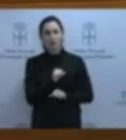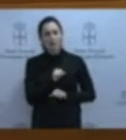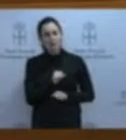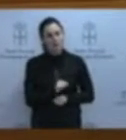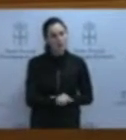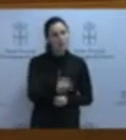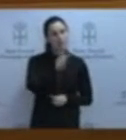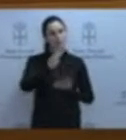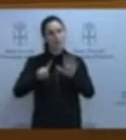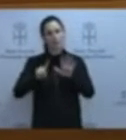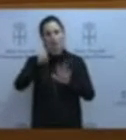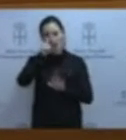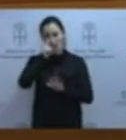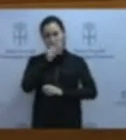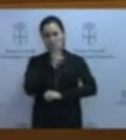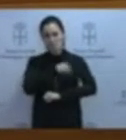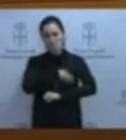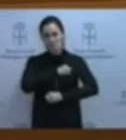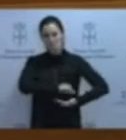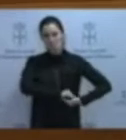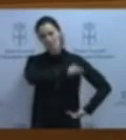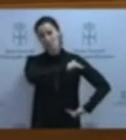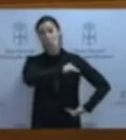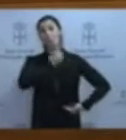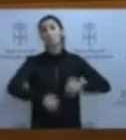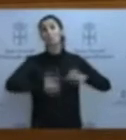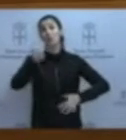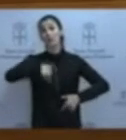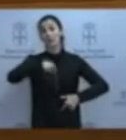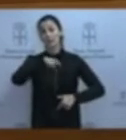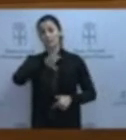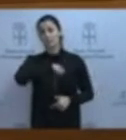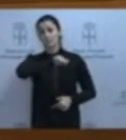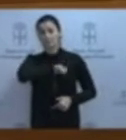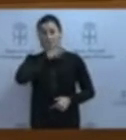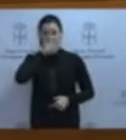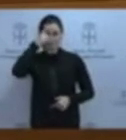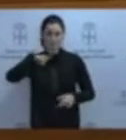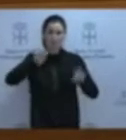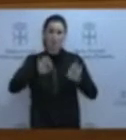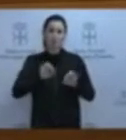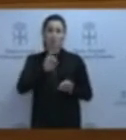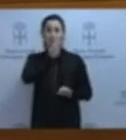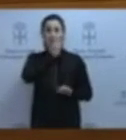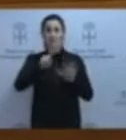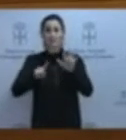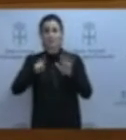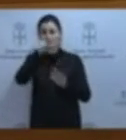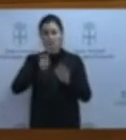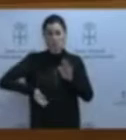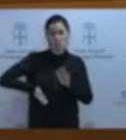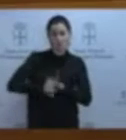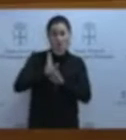años. En este país ya es tener suerte, ¿verdad? Sobre todo trabajar 36 años de manera